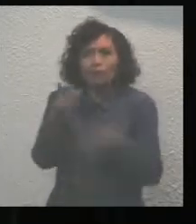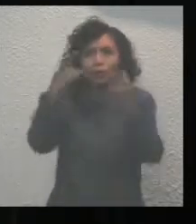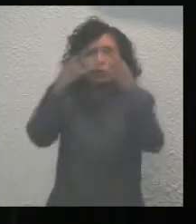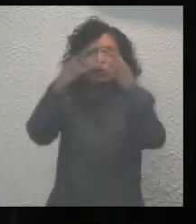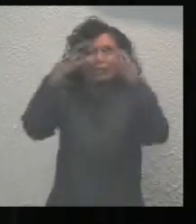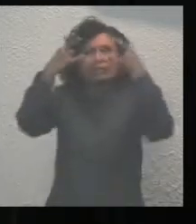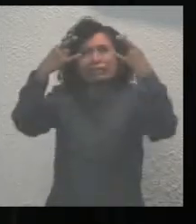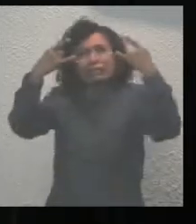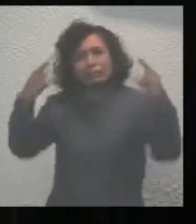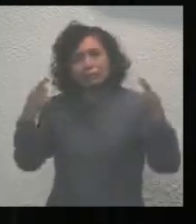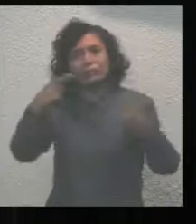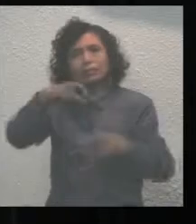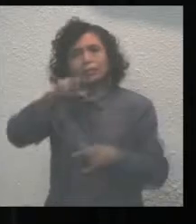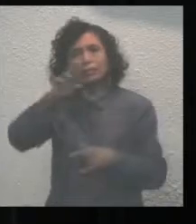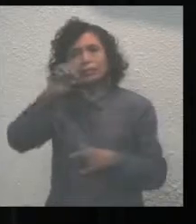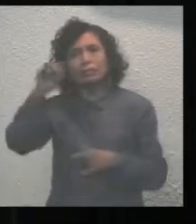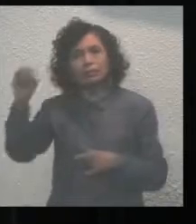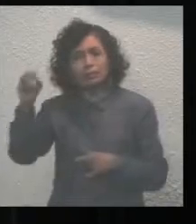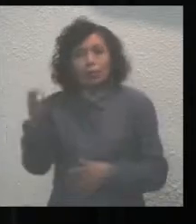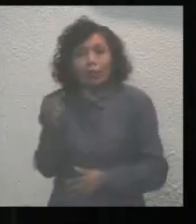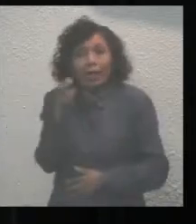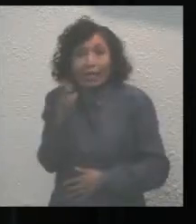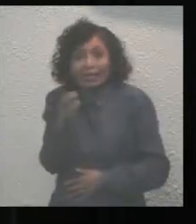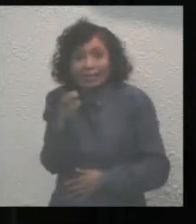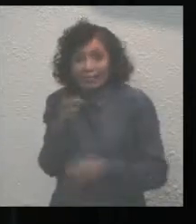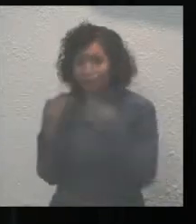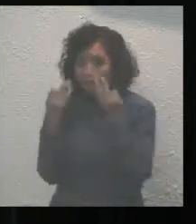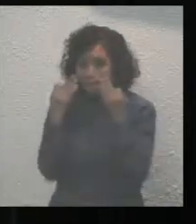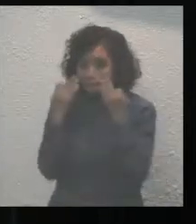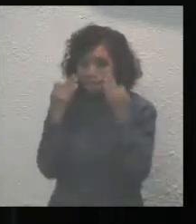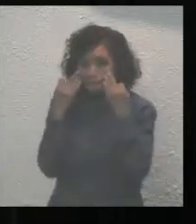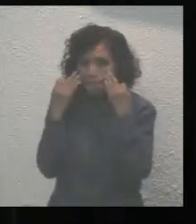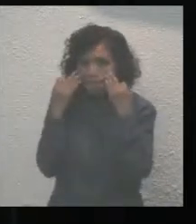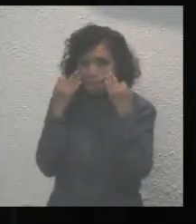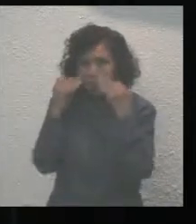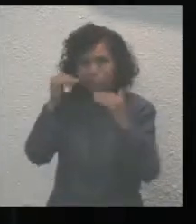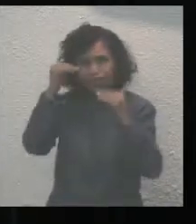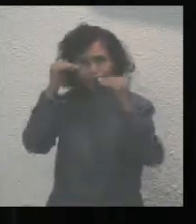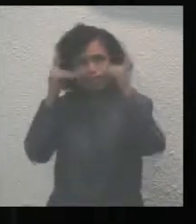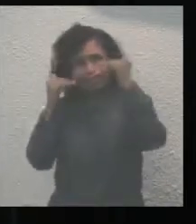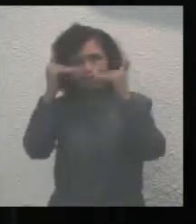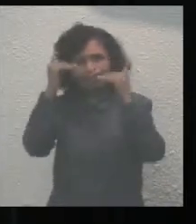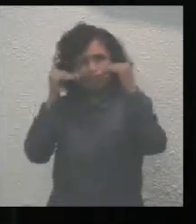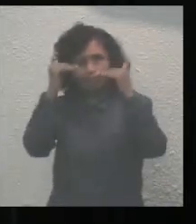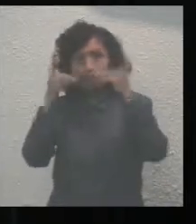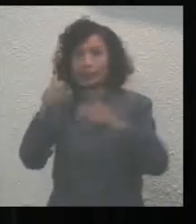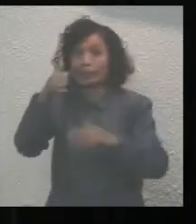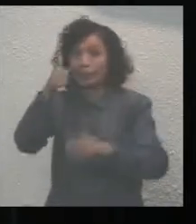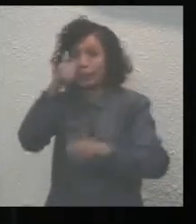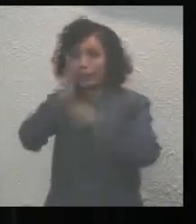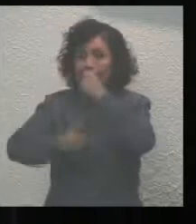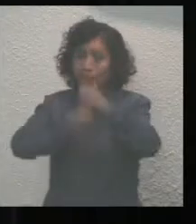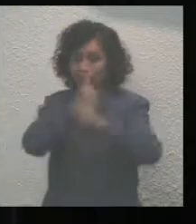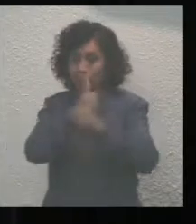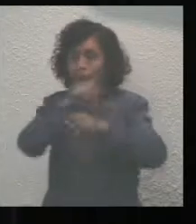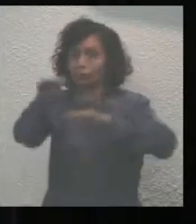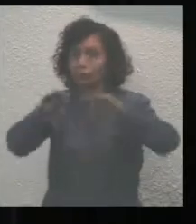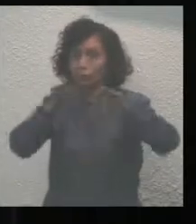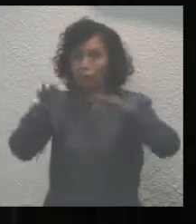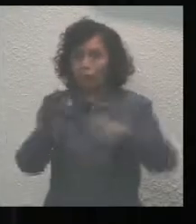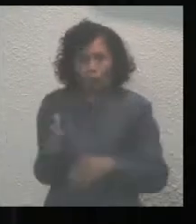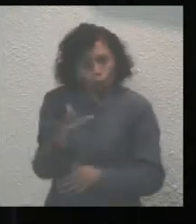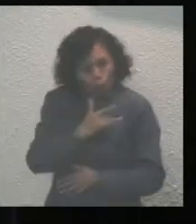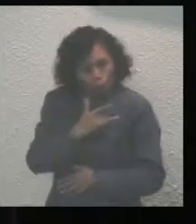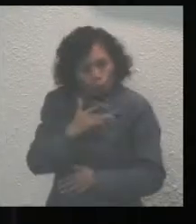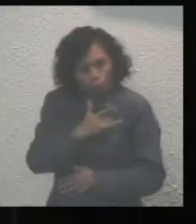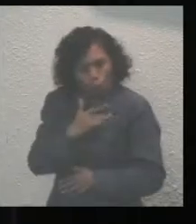será la única e implacable testigo del verdadero balance de su sexenio. Seguiremos dando todo el corazón,